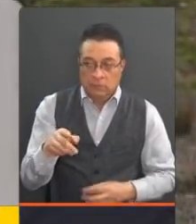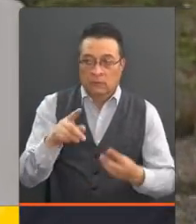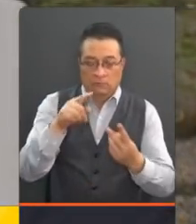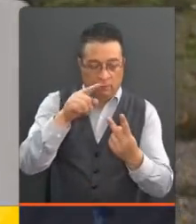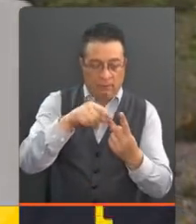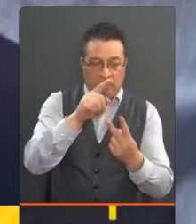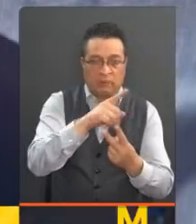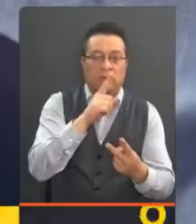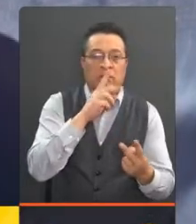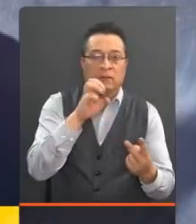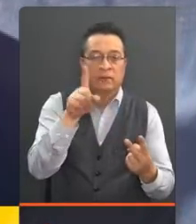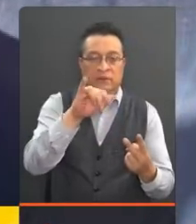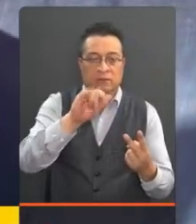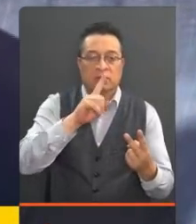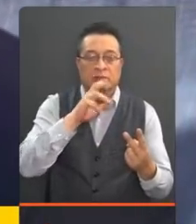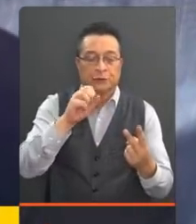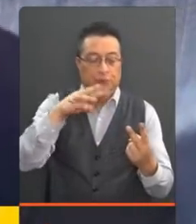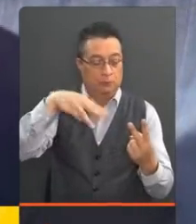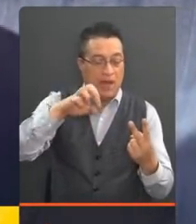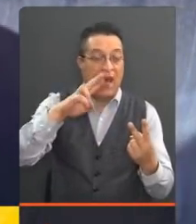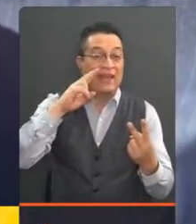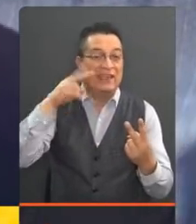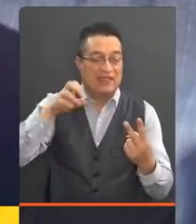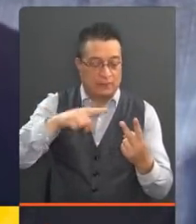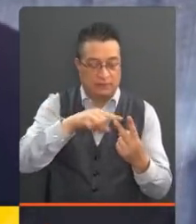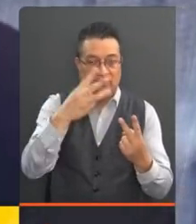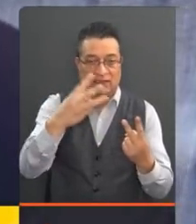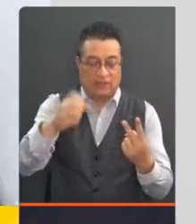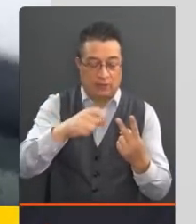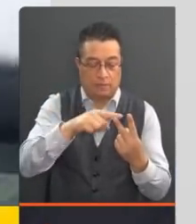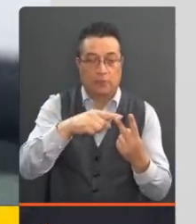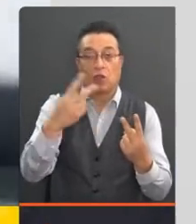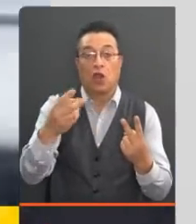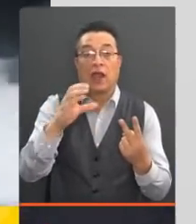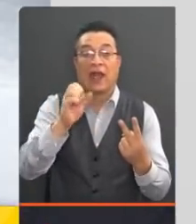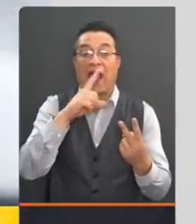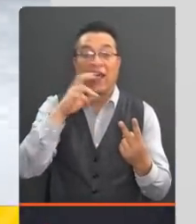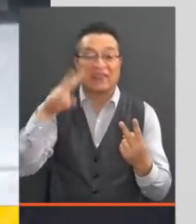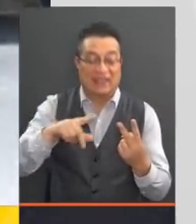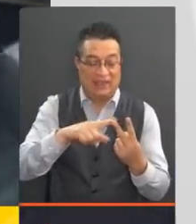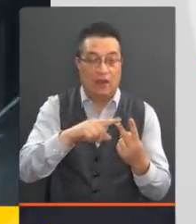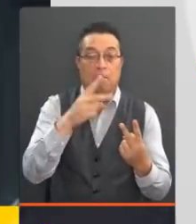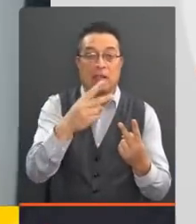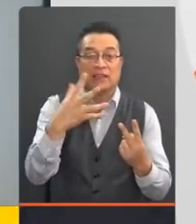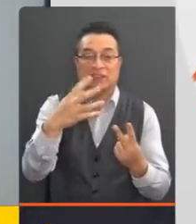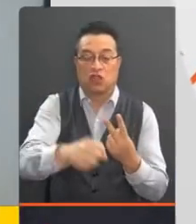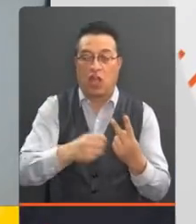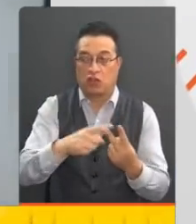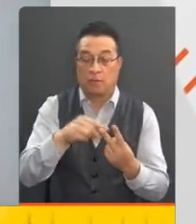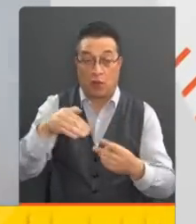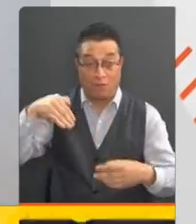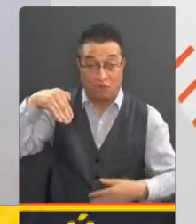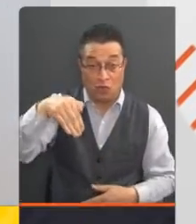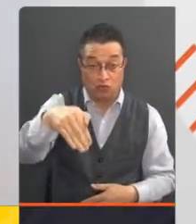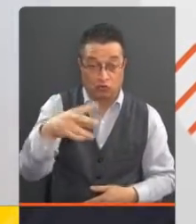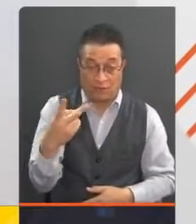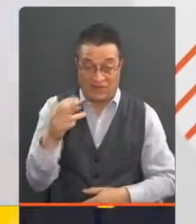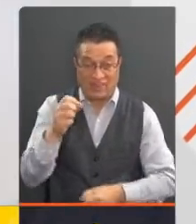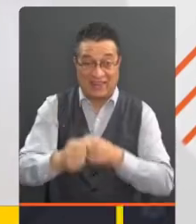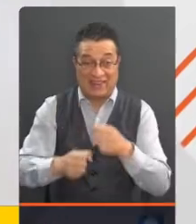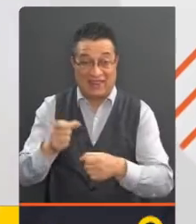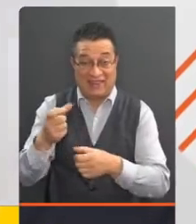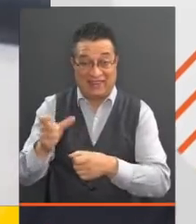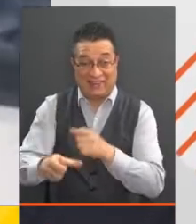Tránsito Mariñán, de 33 años de edad, y de José Catril, de 25. El minibús donde viajaban los más de 20 trabajadores